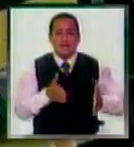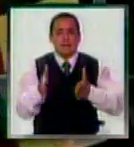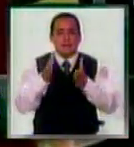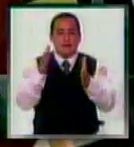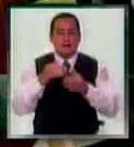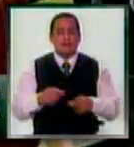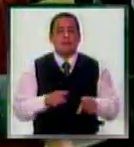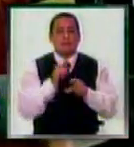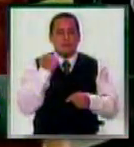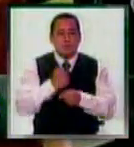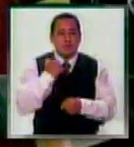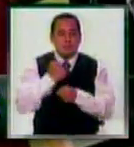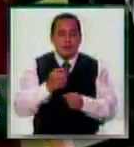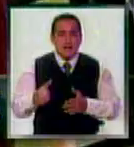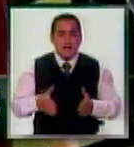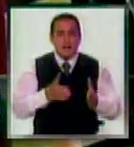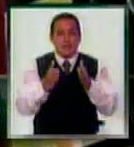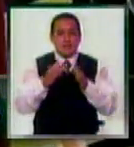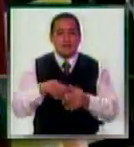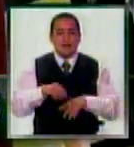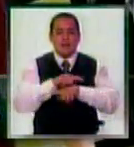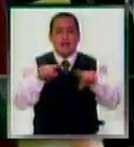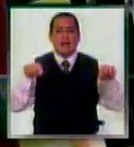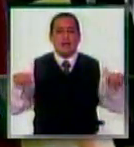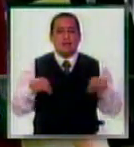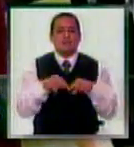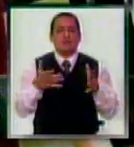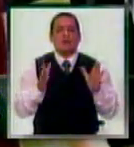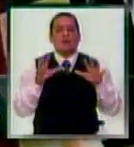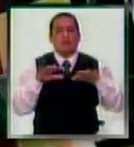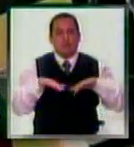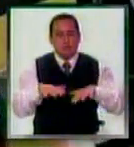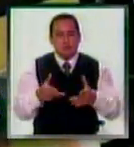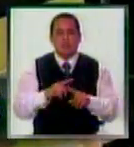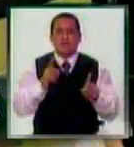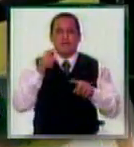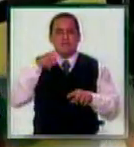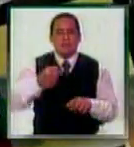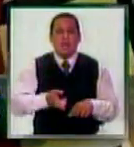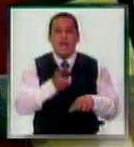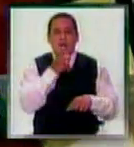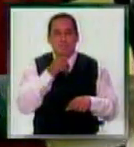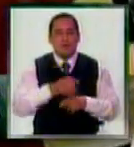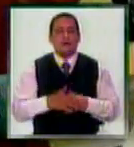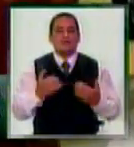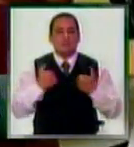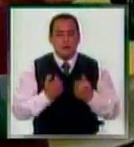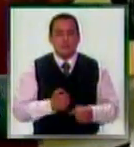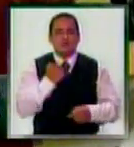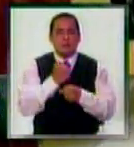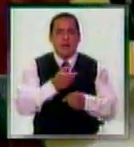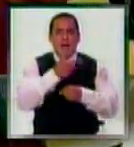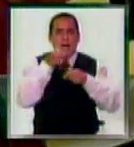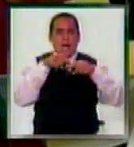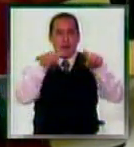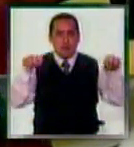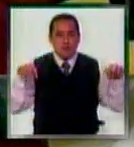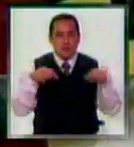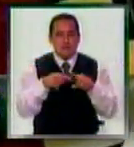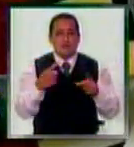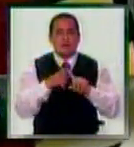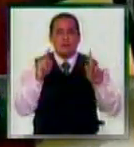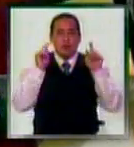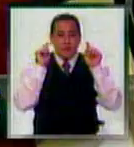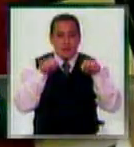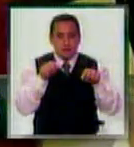que trabajar la carretera. El campo no puede languidecer, necesitamos agua, entonces represa. Pero